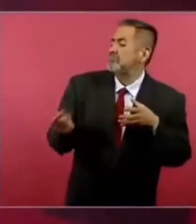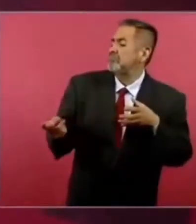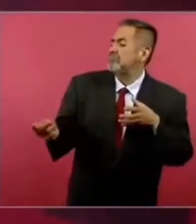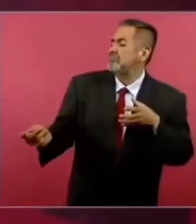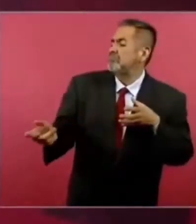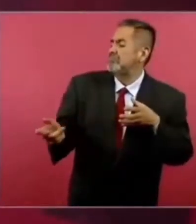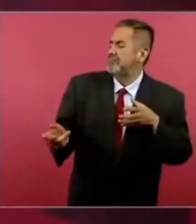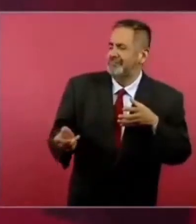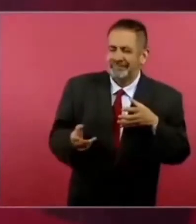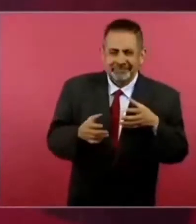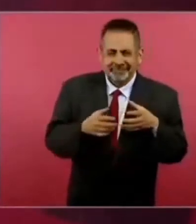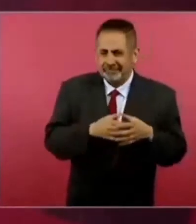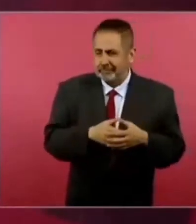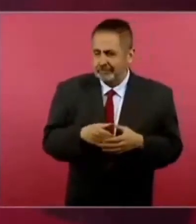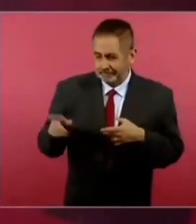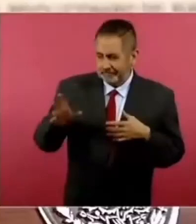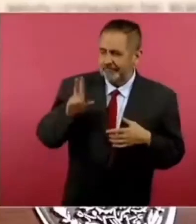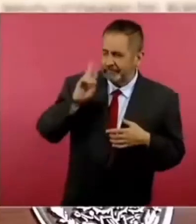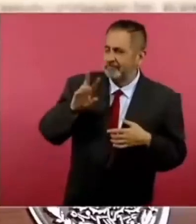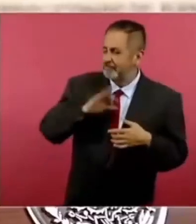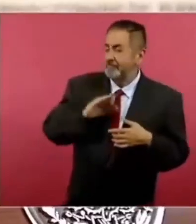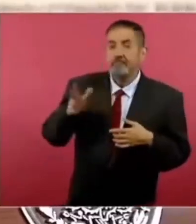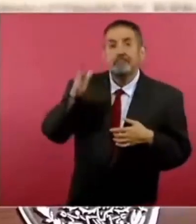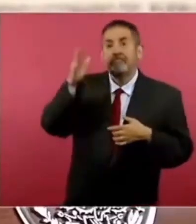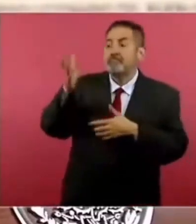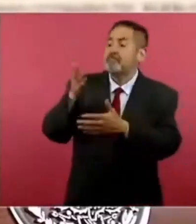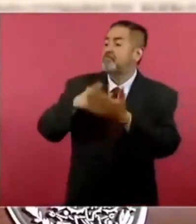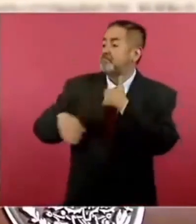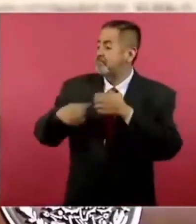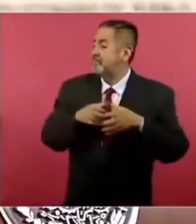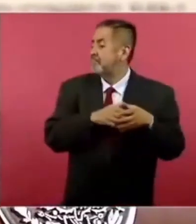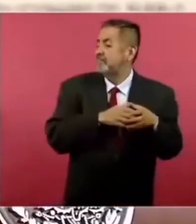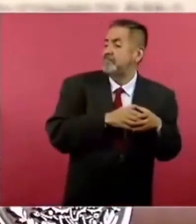que con esfuerzo vas a llegar.